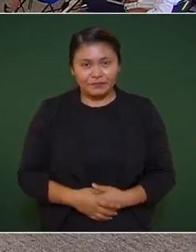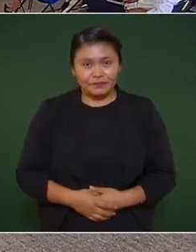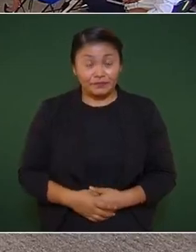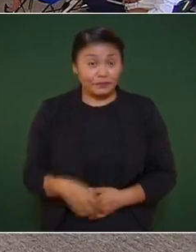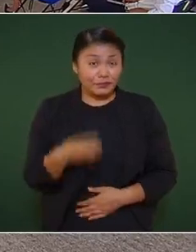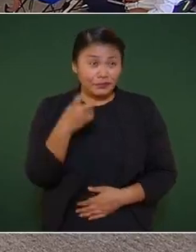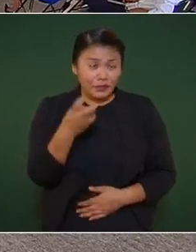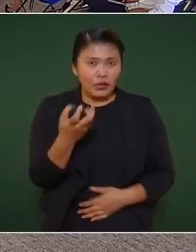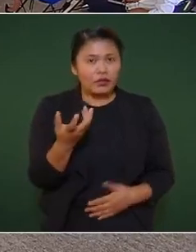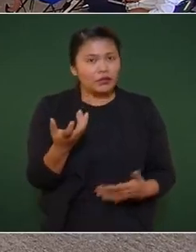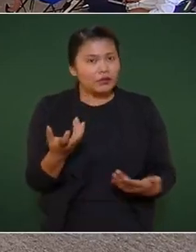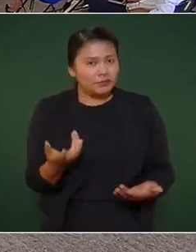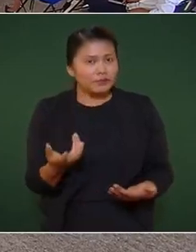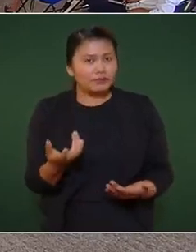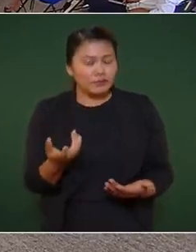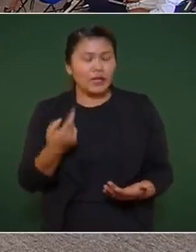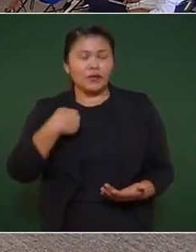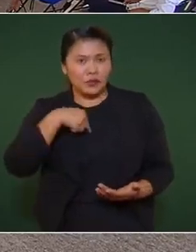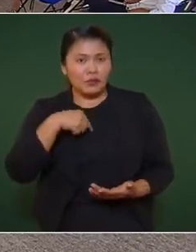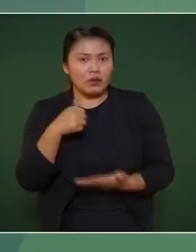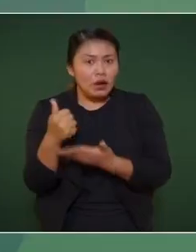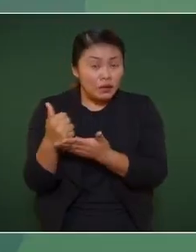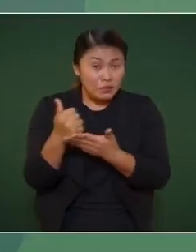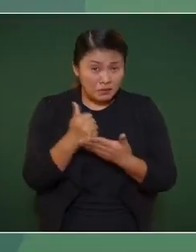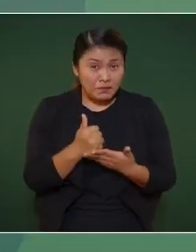eso nos permitió